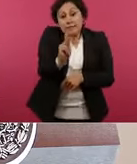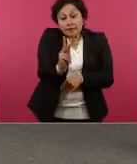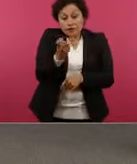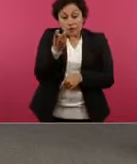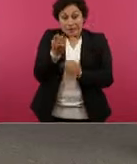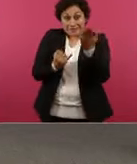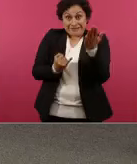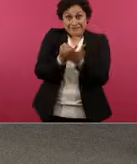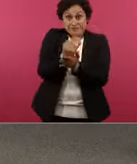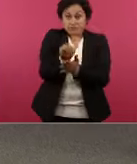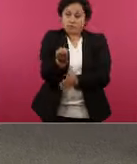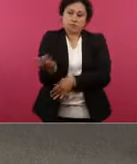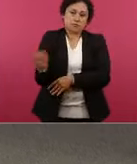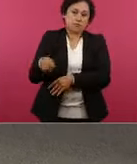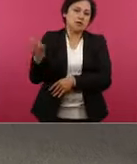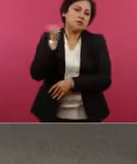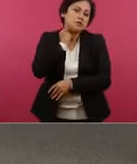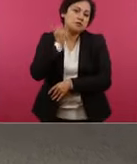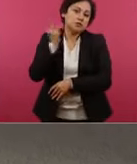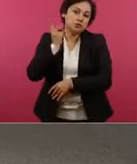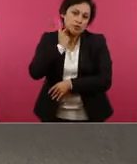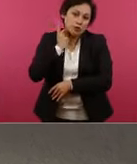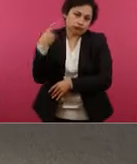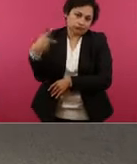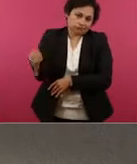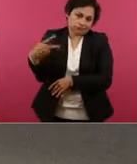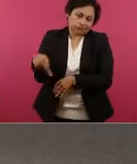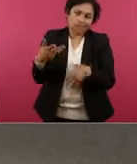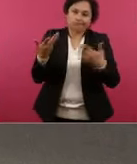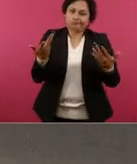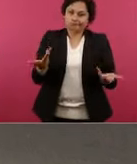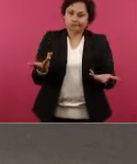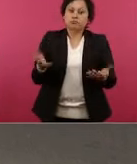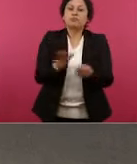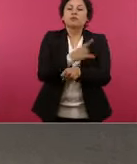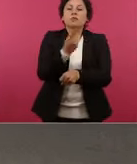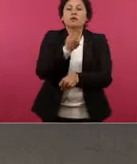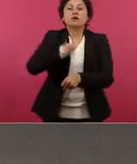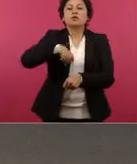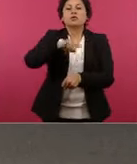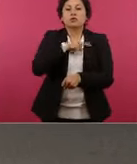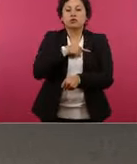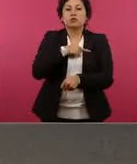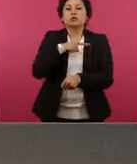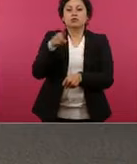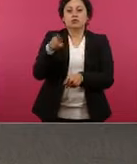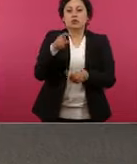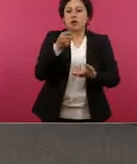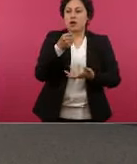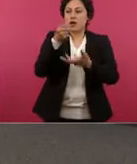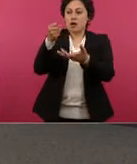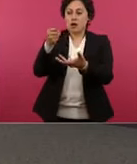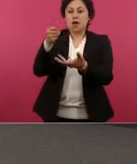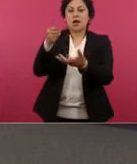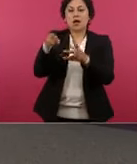envían Hacienda, le envían el presupuesto del Poder Judicial y lo tiene que